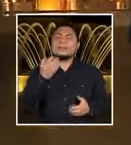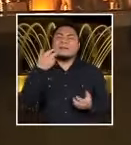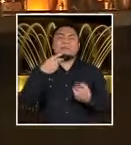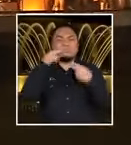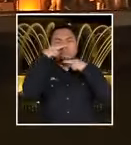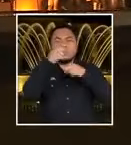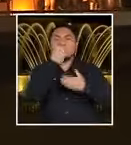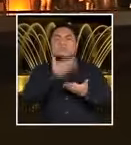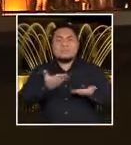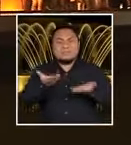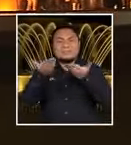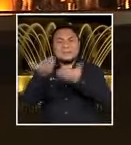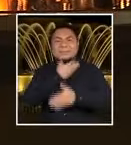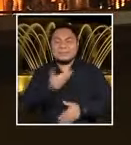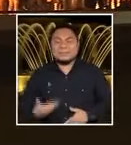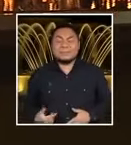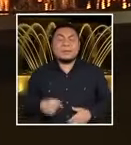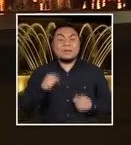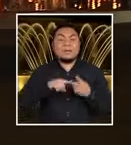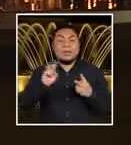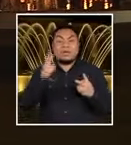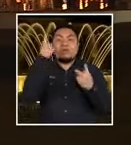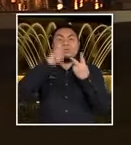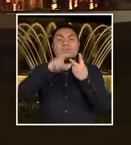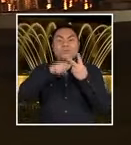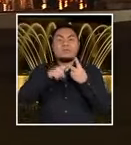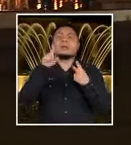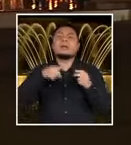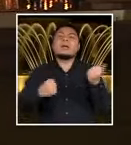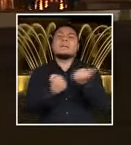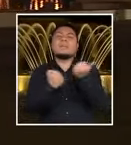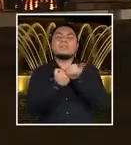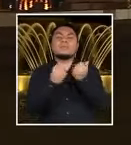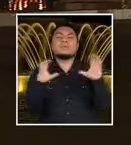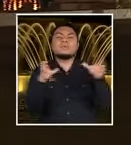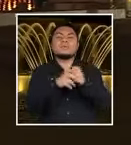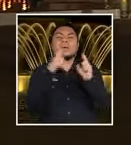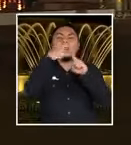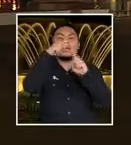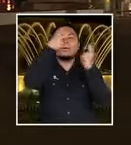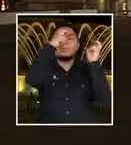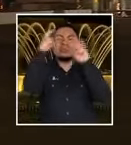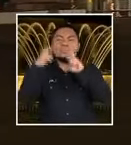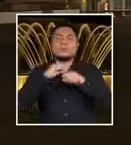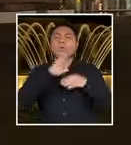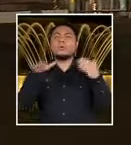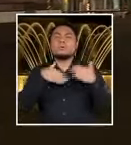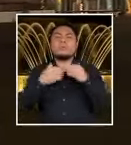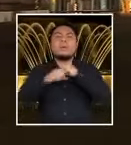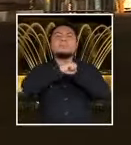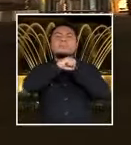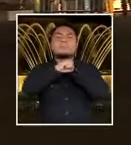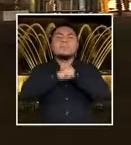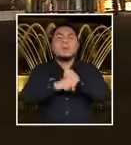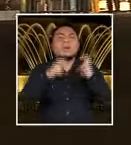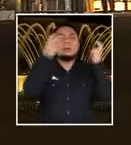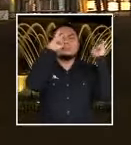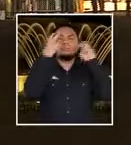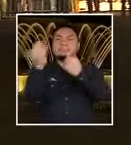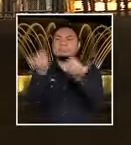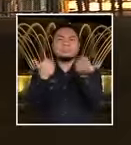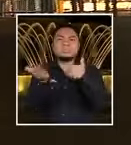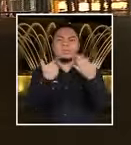presidente, y hoy el segundo hito, el apoyar al sector turismo en todo lo que es la promoción turística